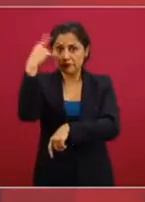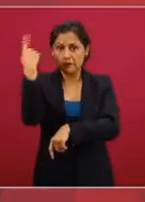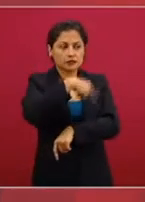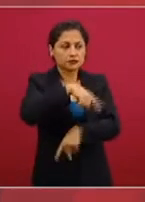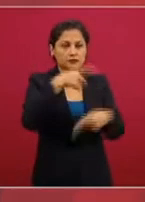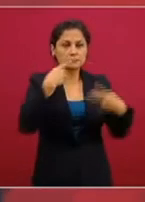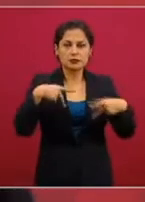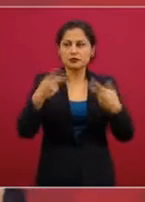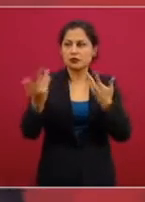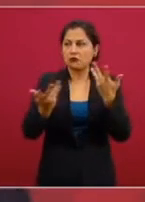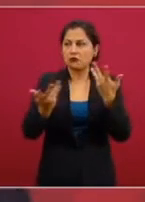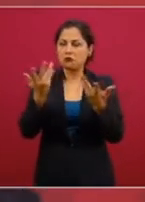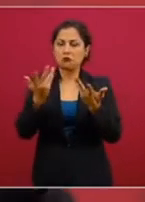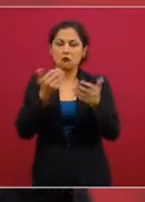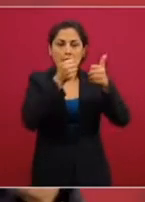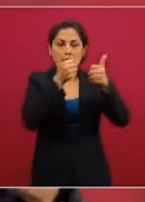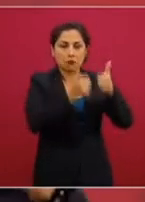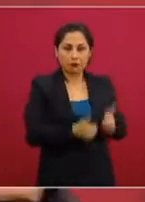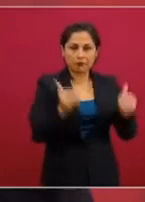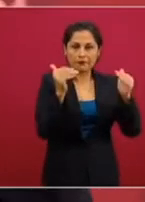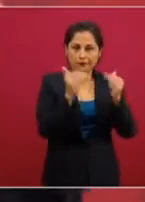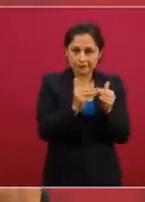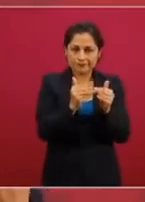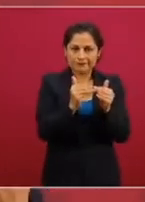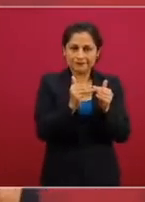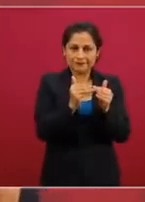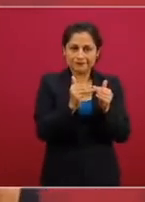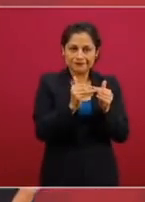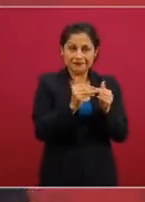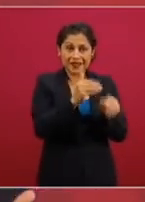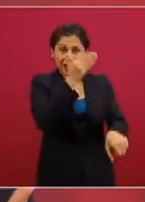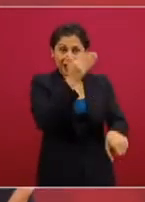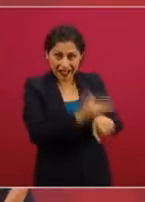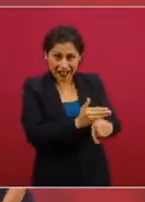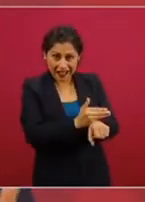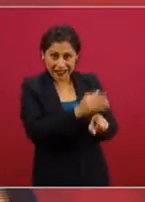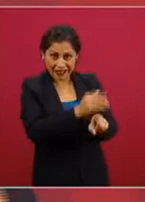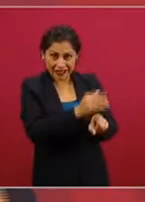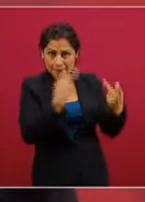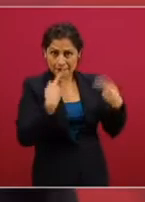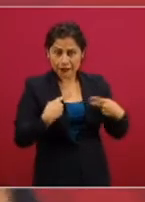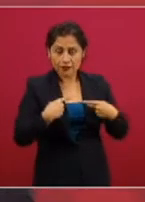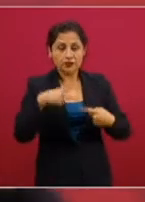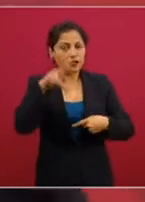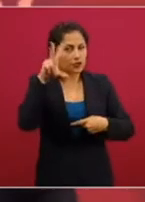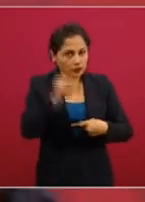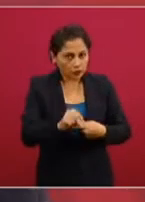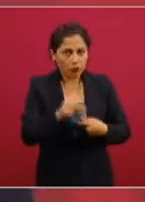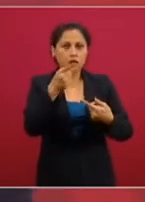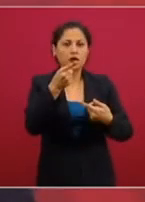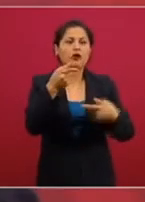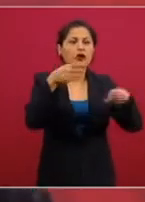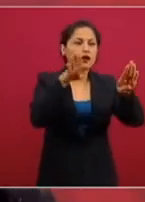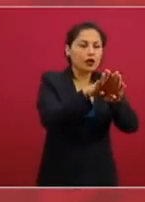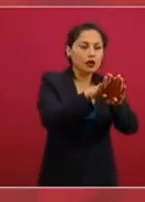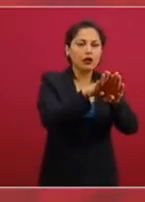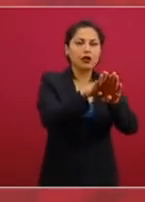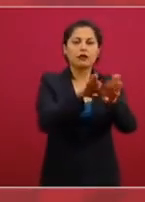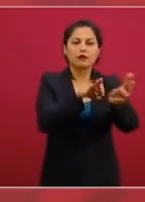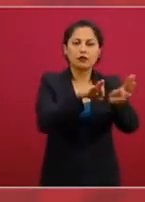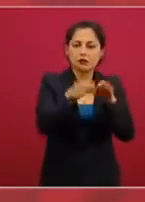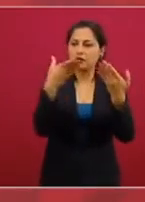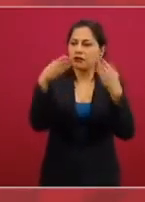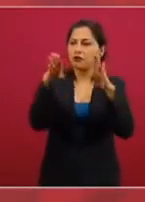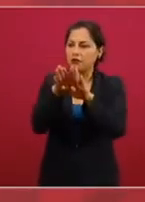no es en el ciudadano, el enfoque es en los elementos estructurales de la vida pública, trabajo, educación, recreación,